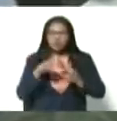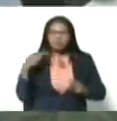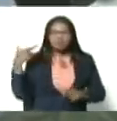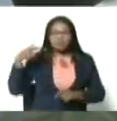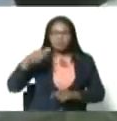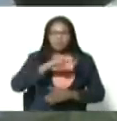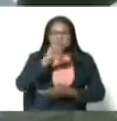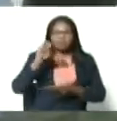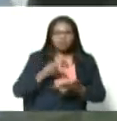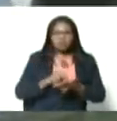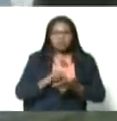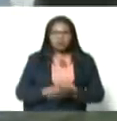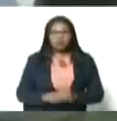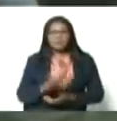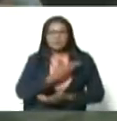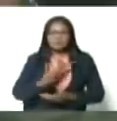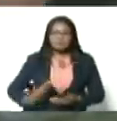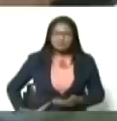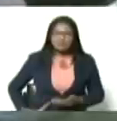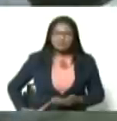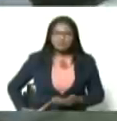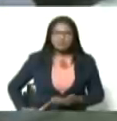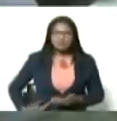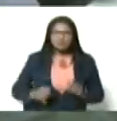transporte nacional, el presidente de